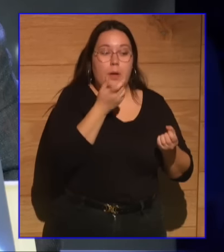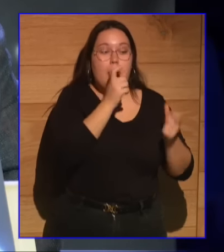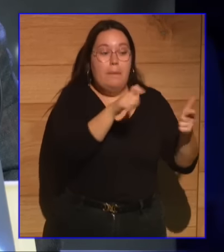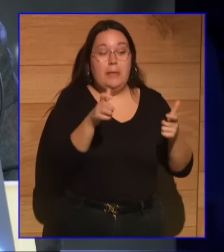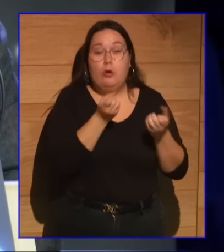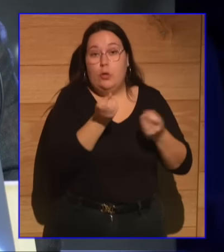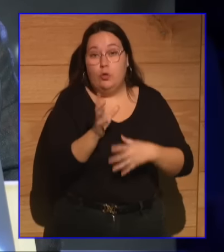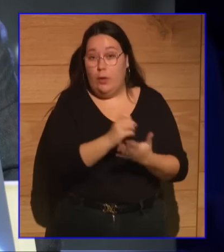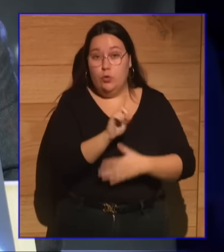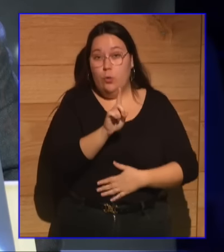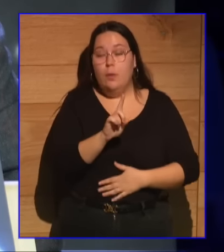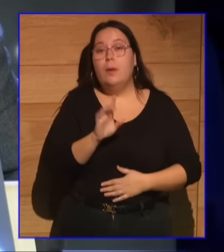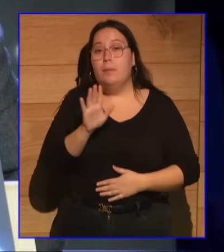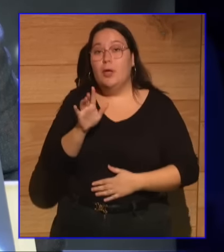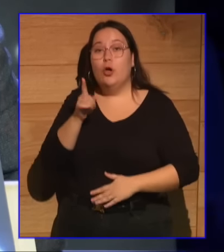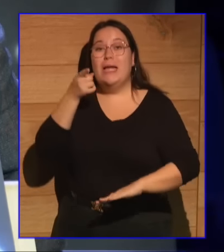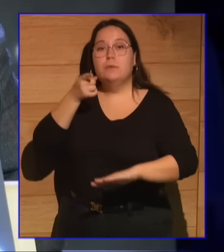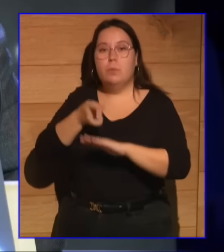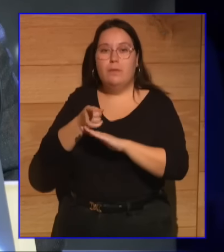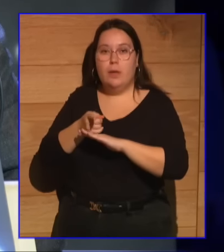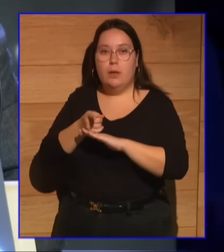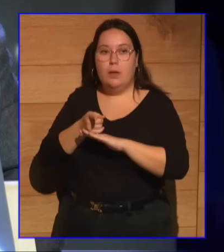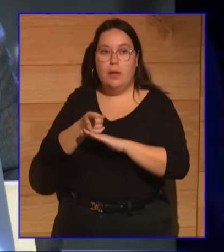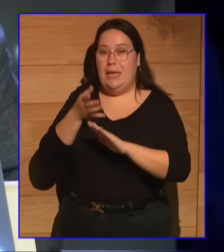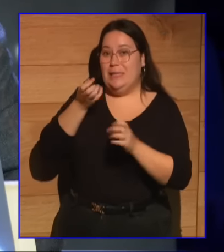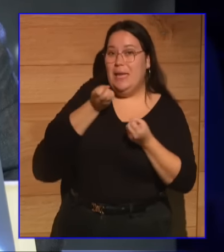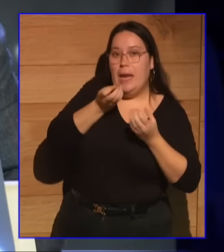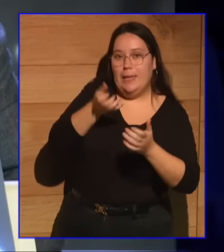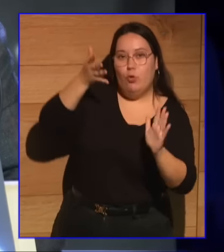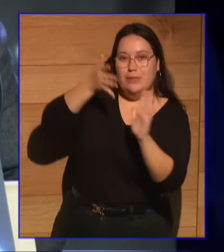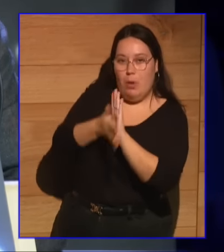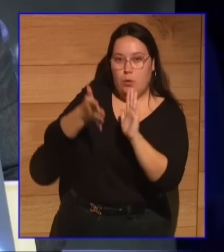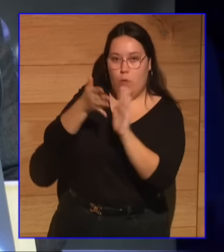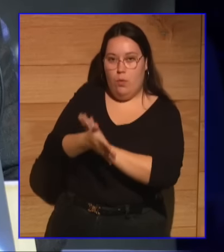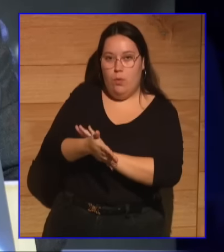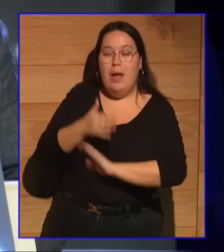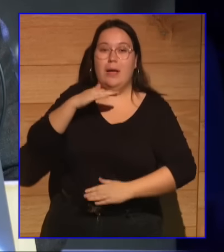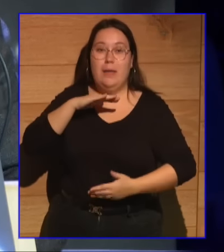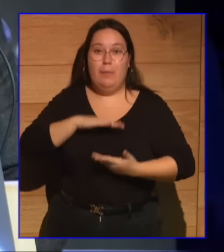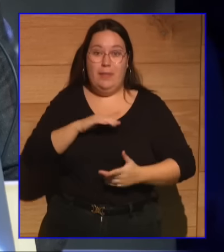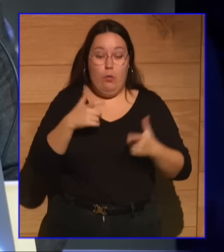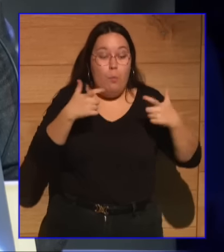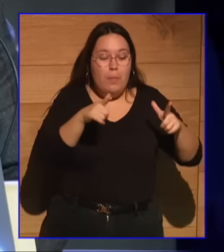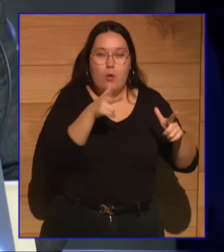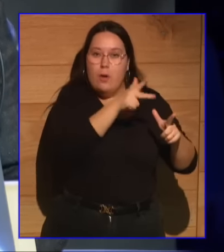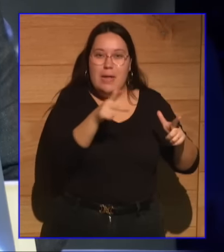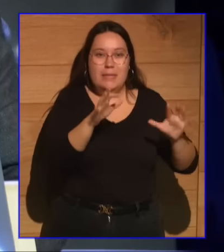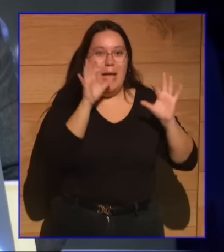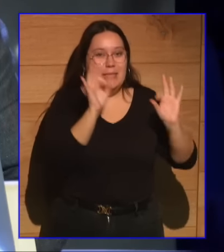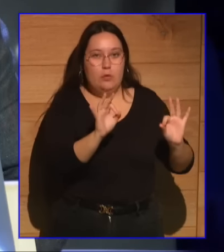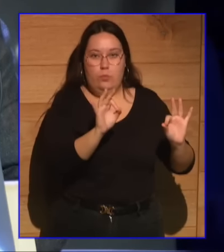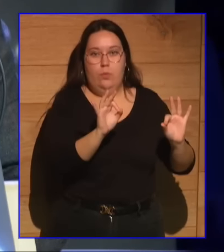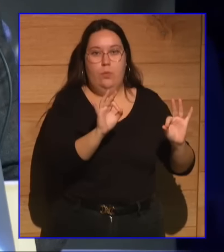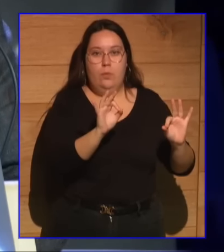Spielberg es precisamente eso, el gramatical, el semántico, el narrativo, el ser capaz de hacer que un plano sirva exactamente para esto y que de